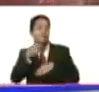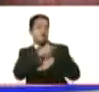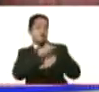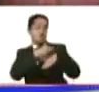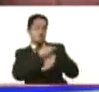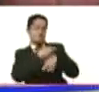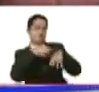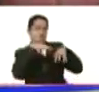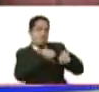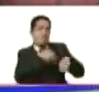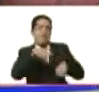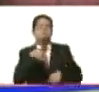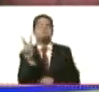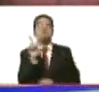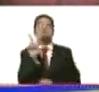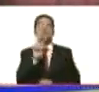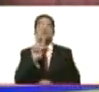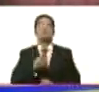país.